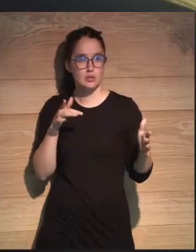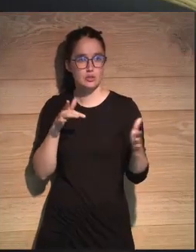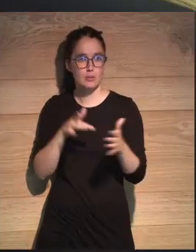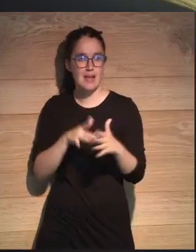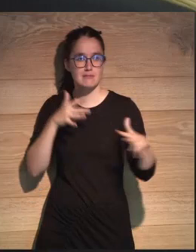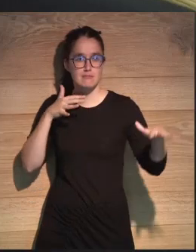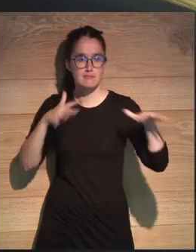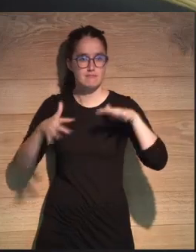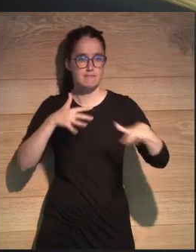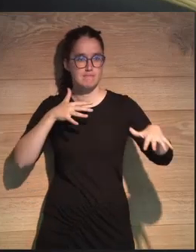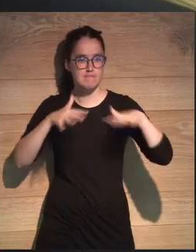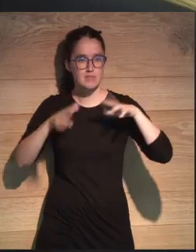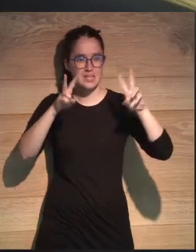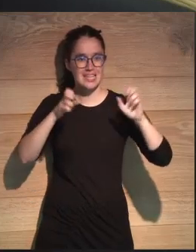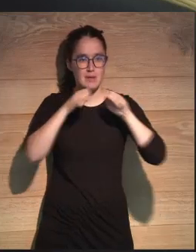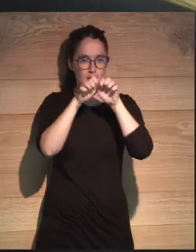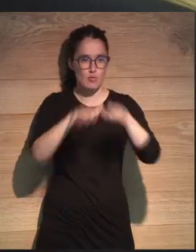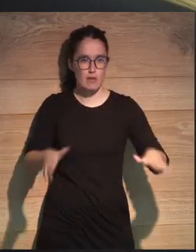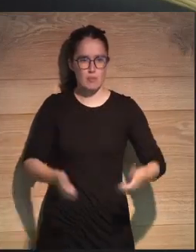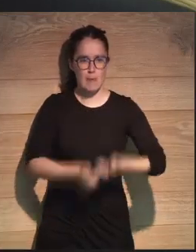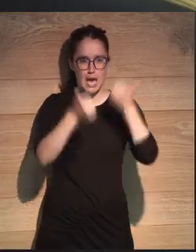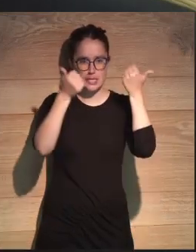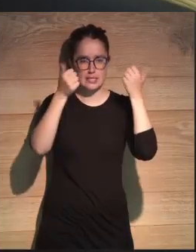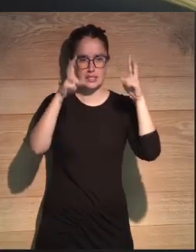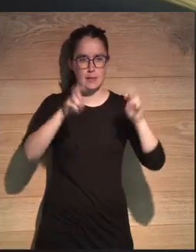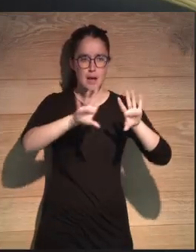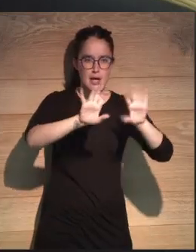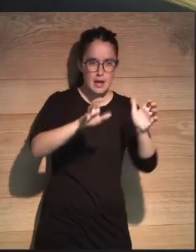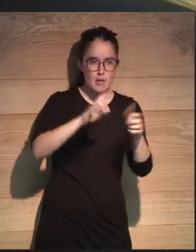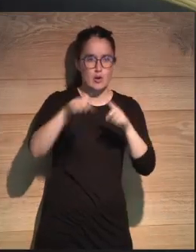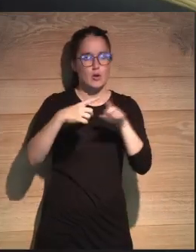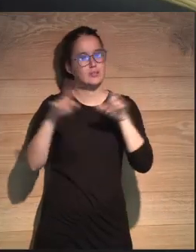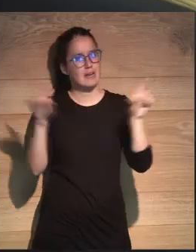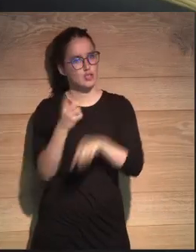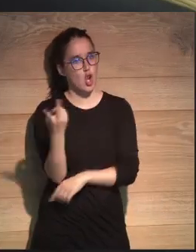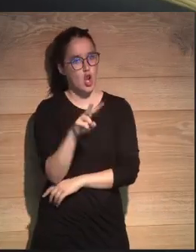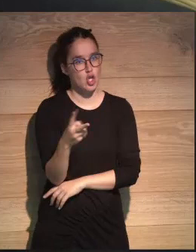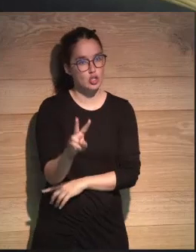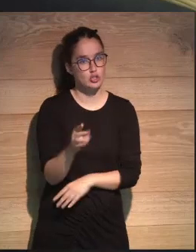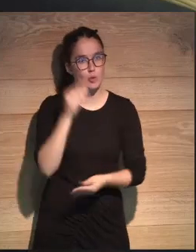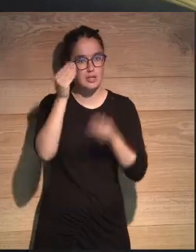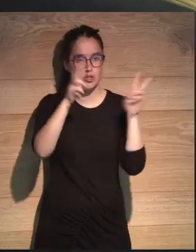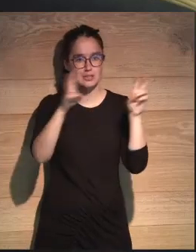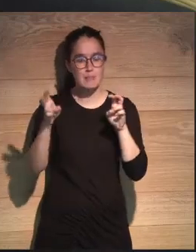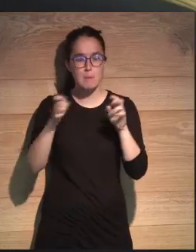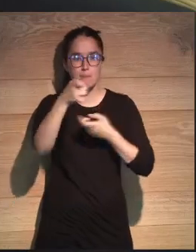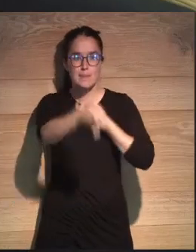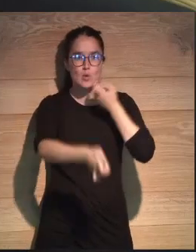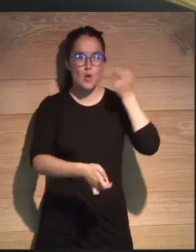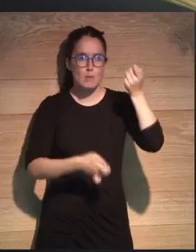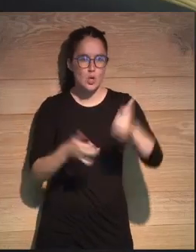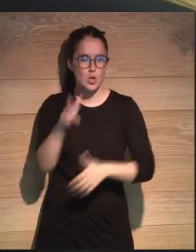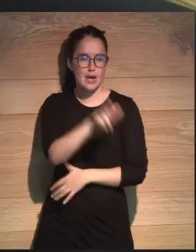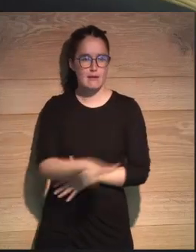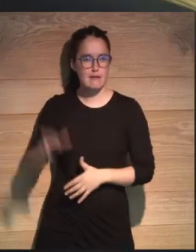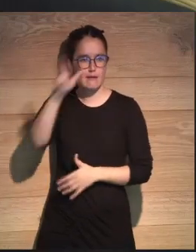digamos, más activa en temas de divulgación, tanto en la radio como en la televisión. Yo creo que es cuestión de píldoras, de